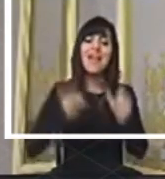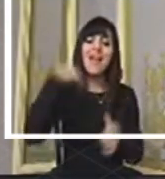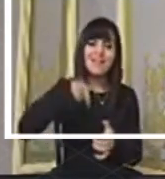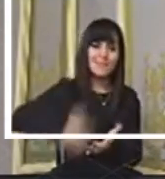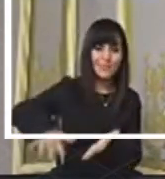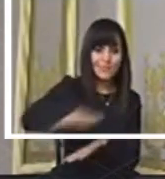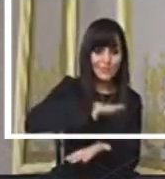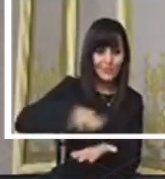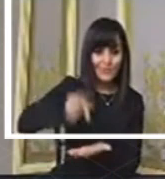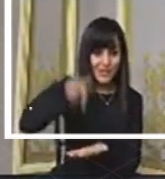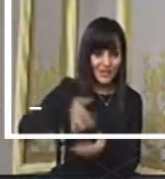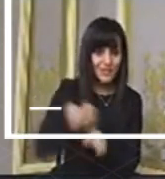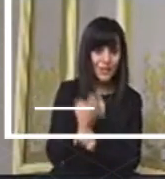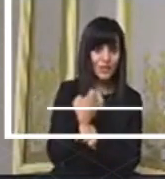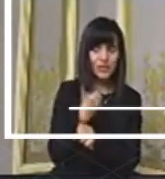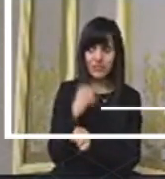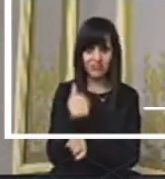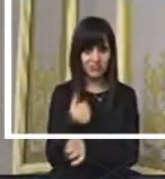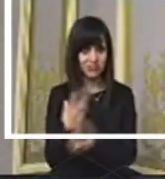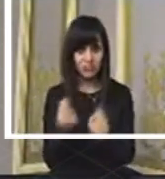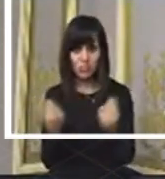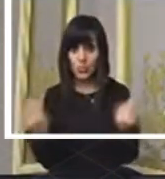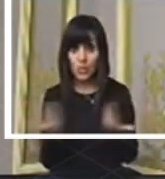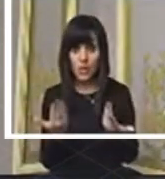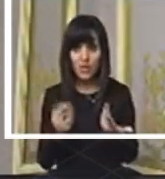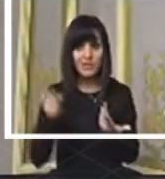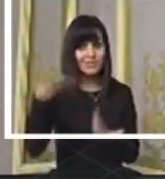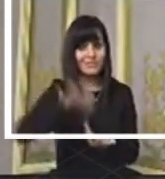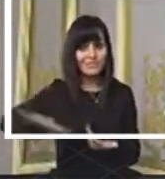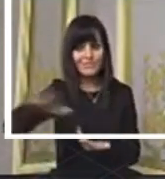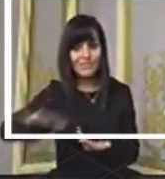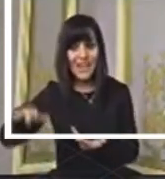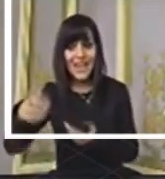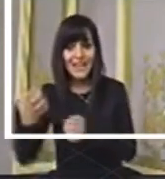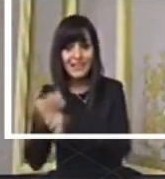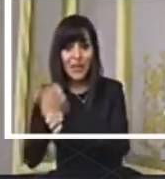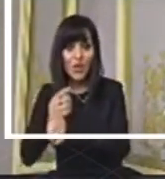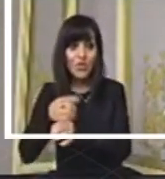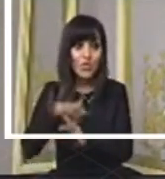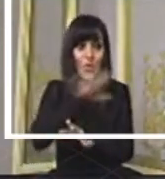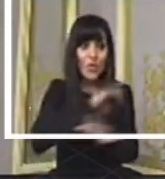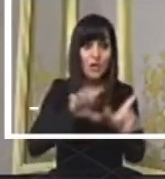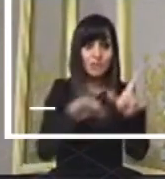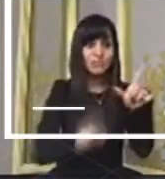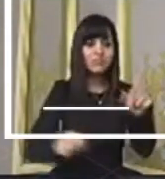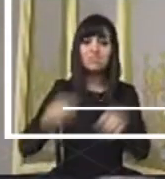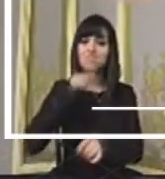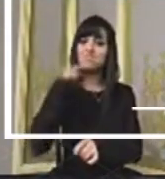federativa. Si así no lo hiciere, que el Estado y la nación me lo demanden.